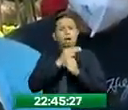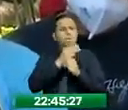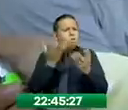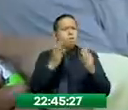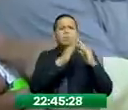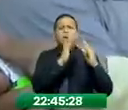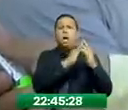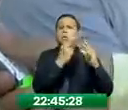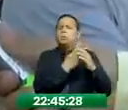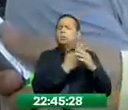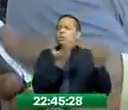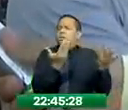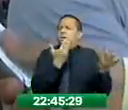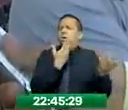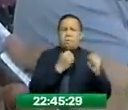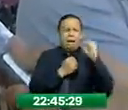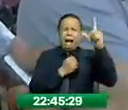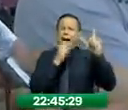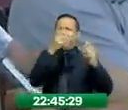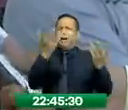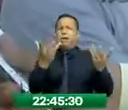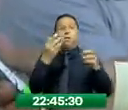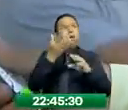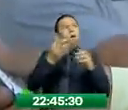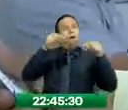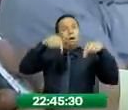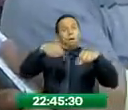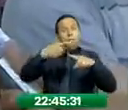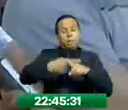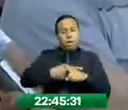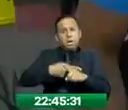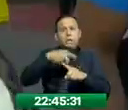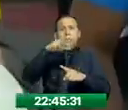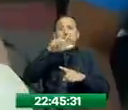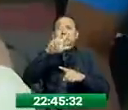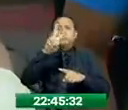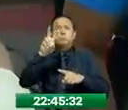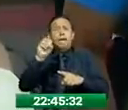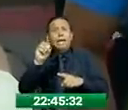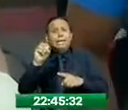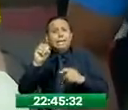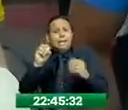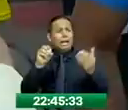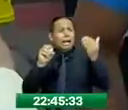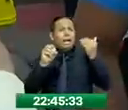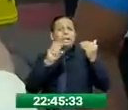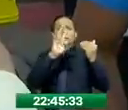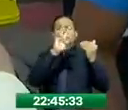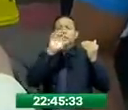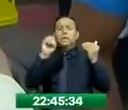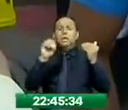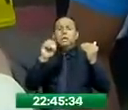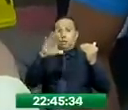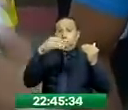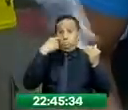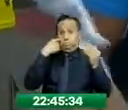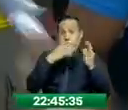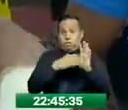este mes 320 y el mes pasado 70 la última planilla para el mes de mayo